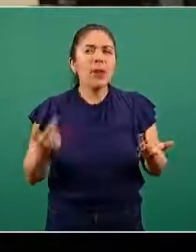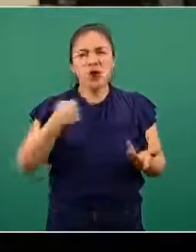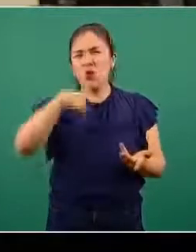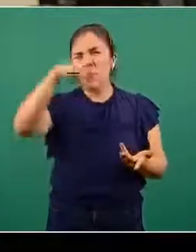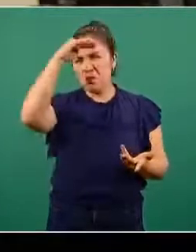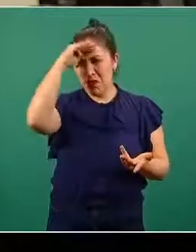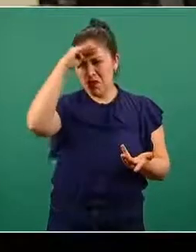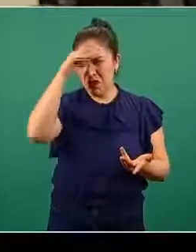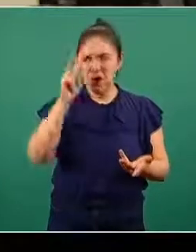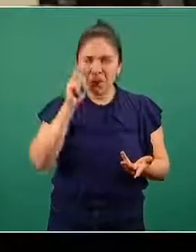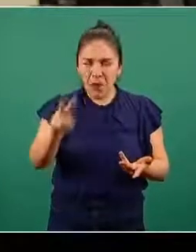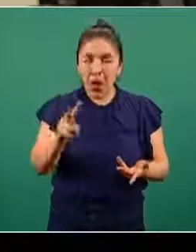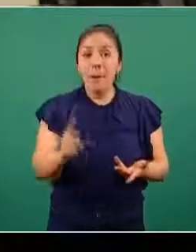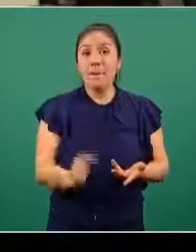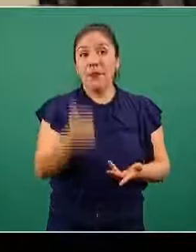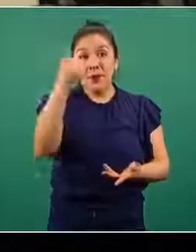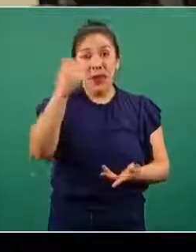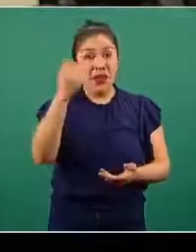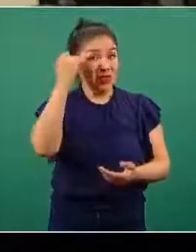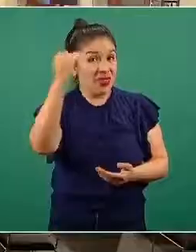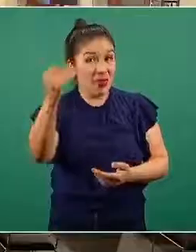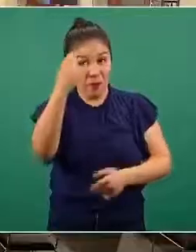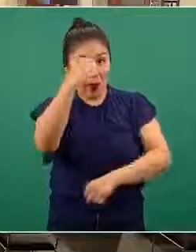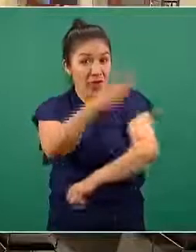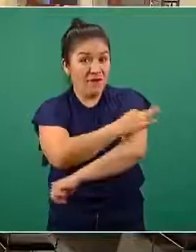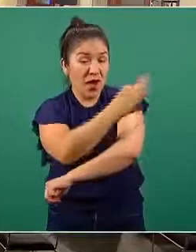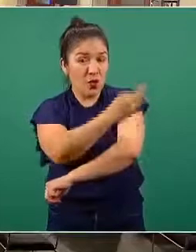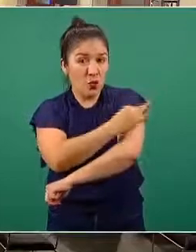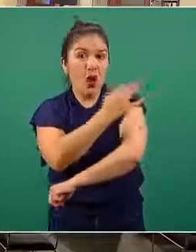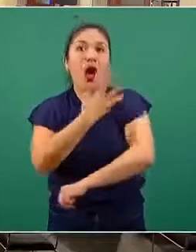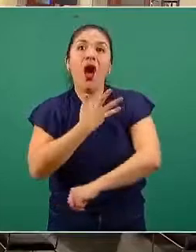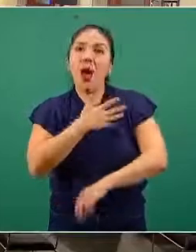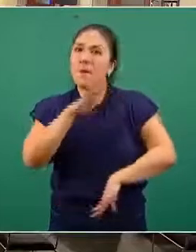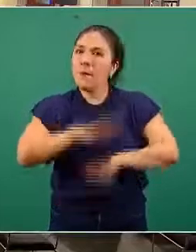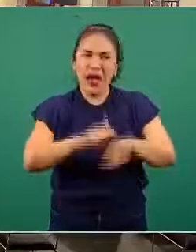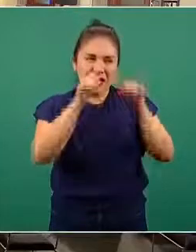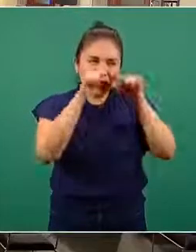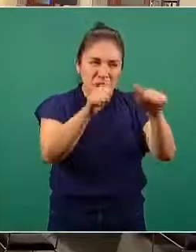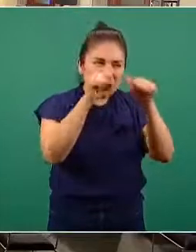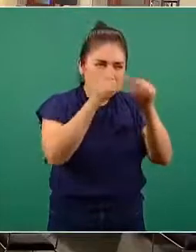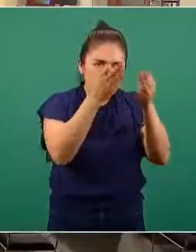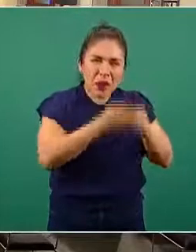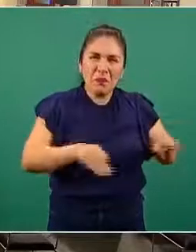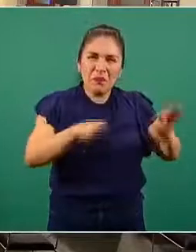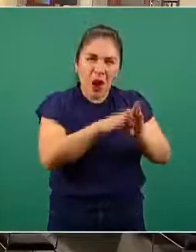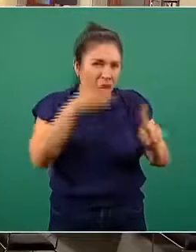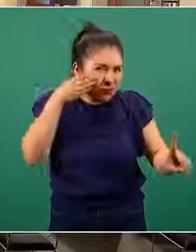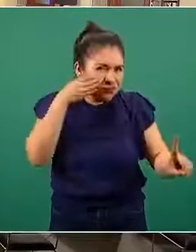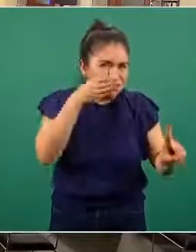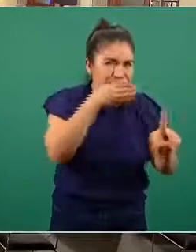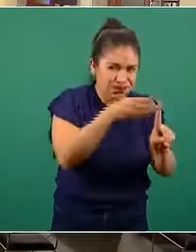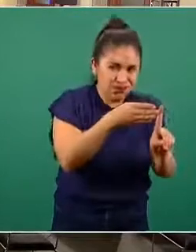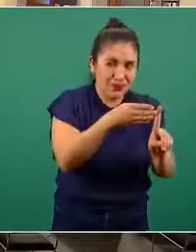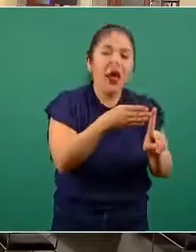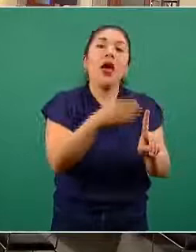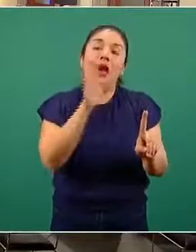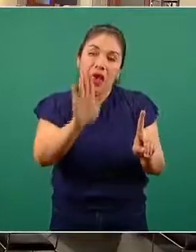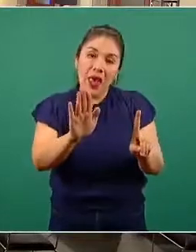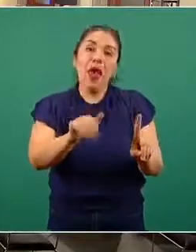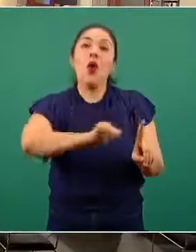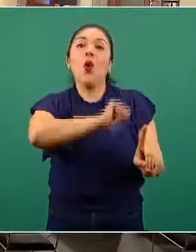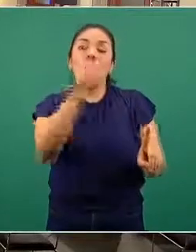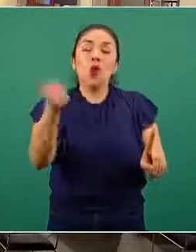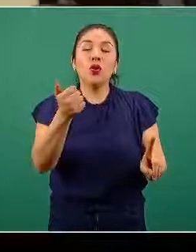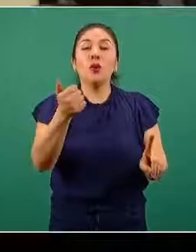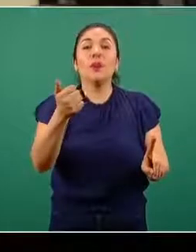que dentro de la primera etapa pues también hay una priorización o hubo una priorización. Además, en